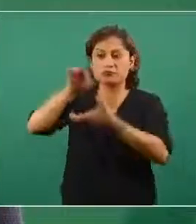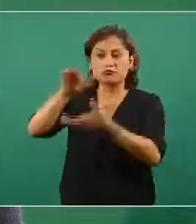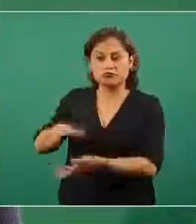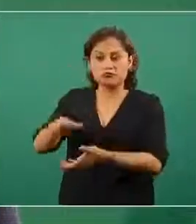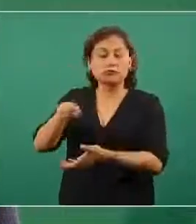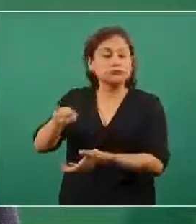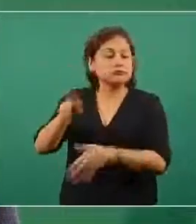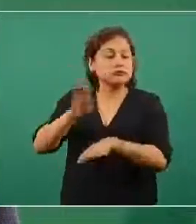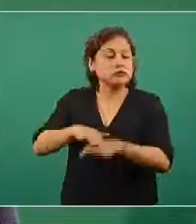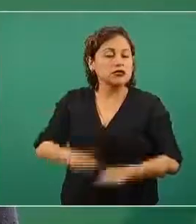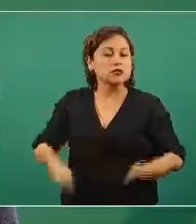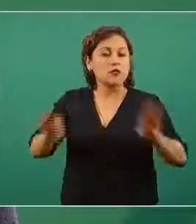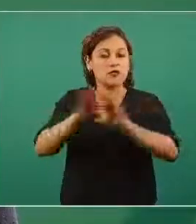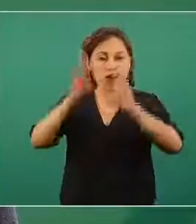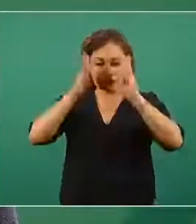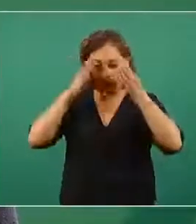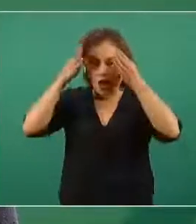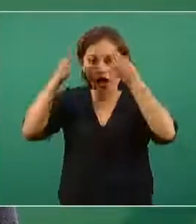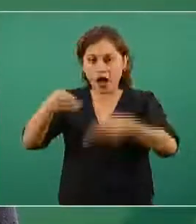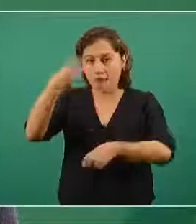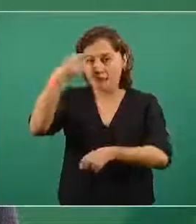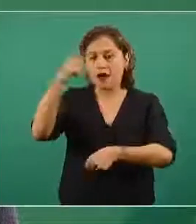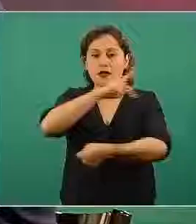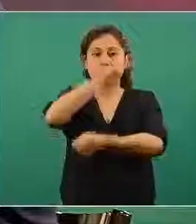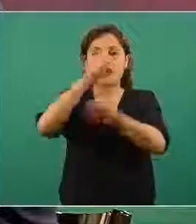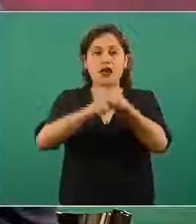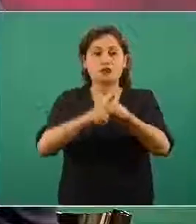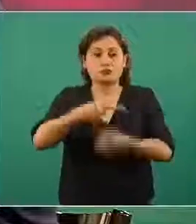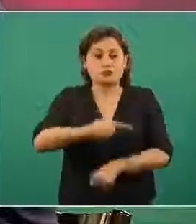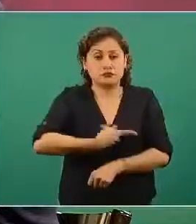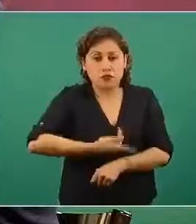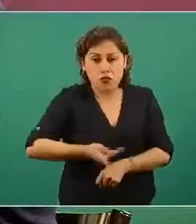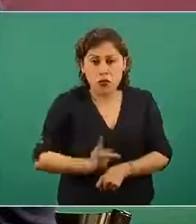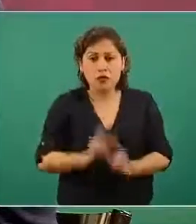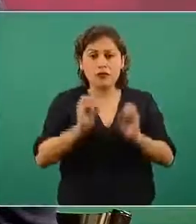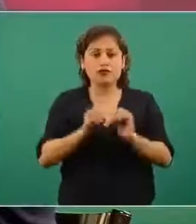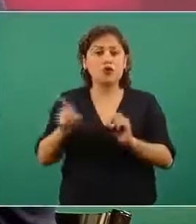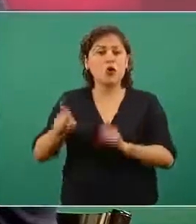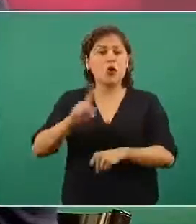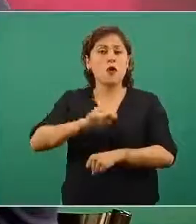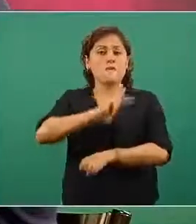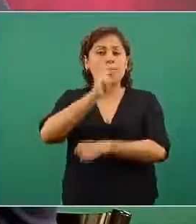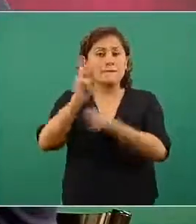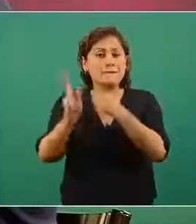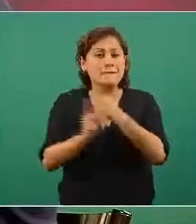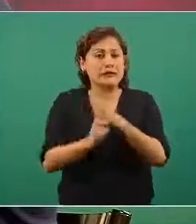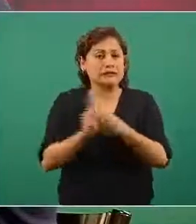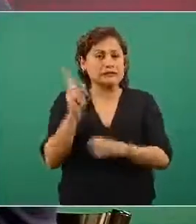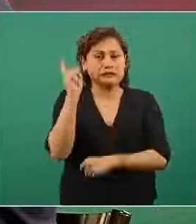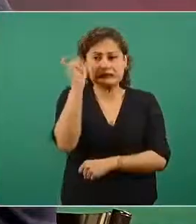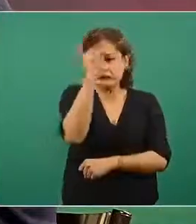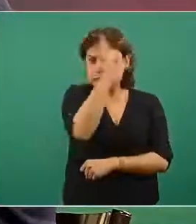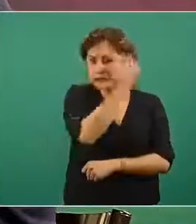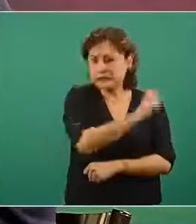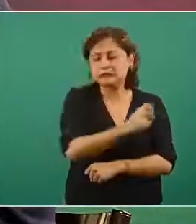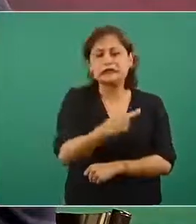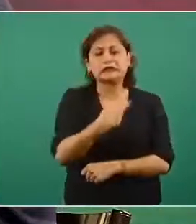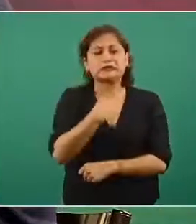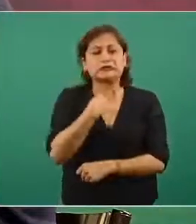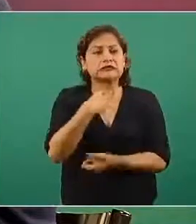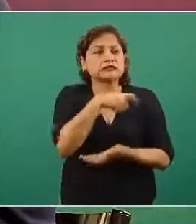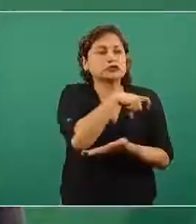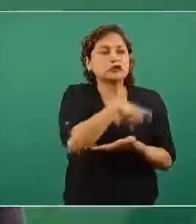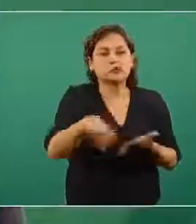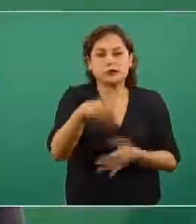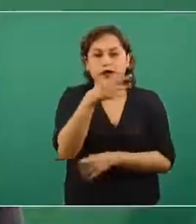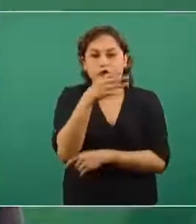que están en vías de desarrollo y que en su momento no cuentan con los recursos suficientes para poder adquirir de manera directa, así como lo